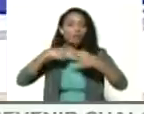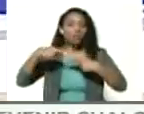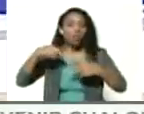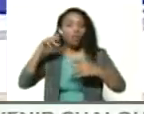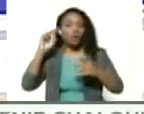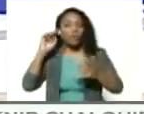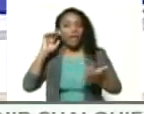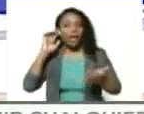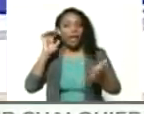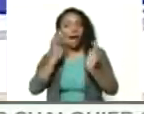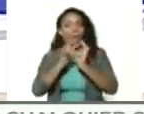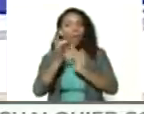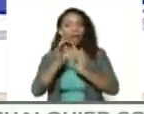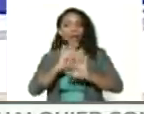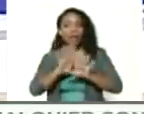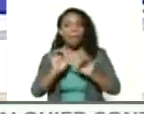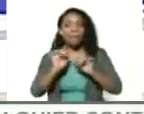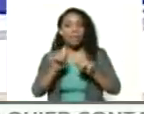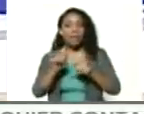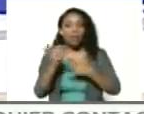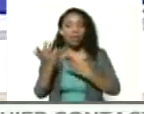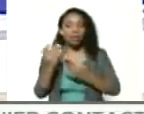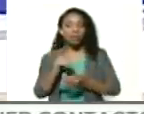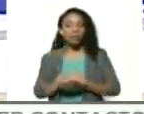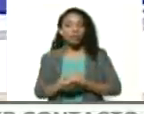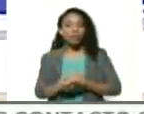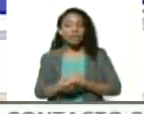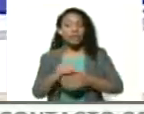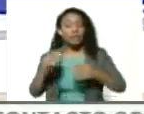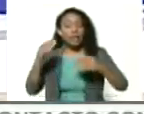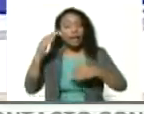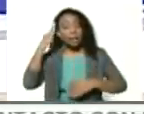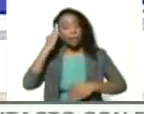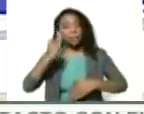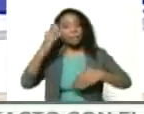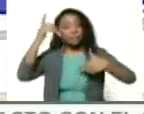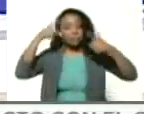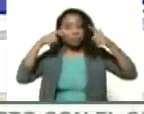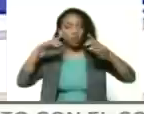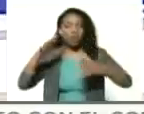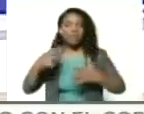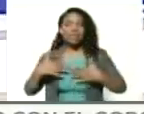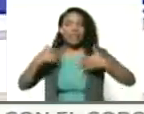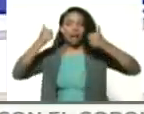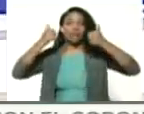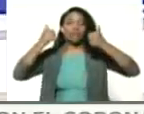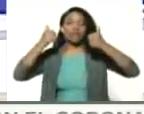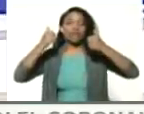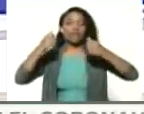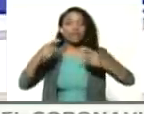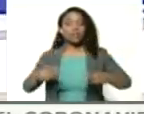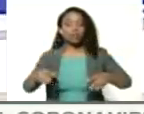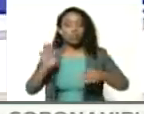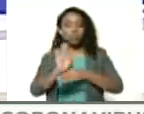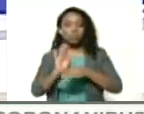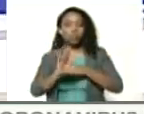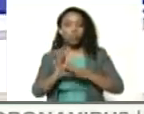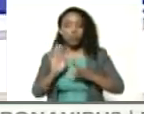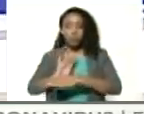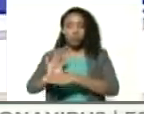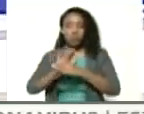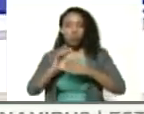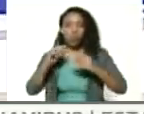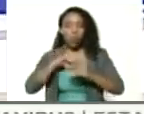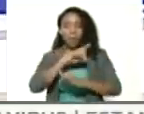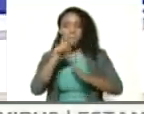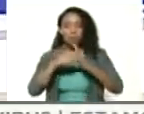abril, había arrancado. Y el comandante Chávez fue rescatado, sano y salvo, y regresado a